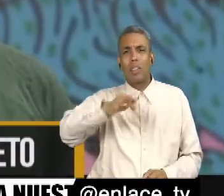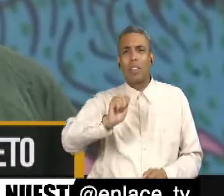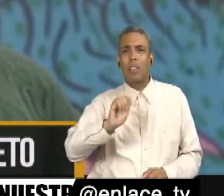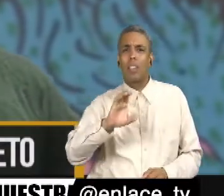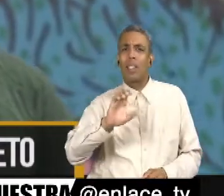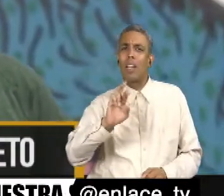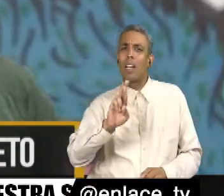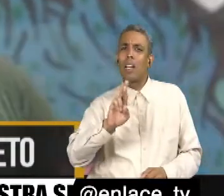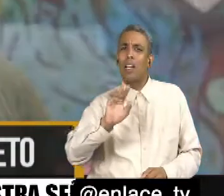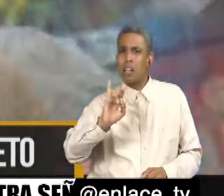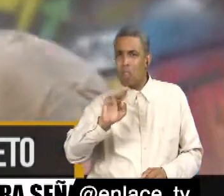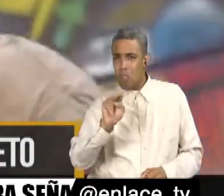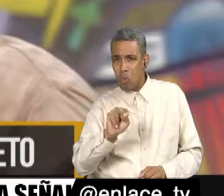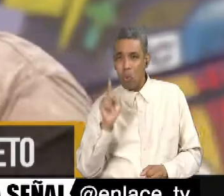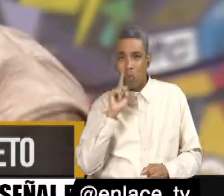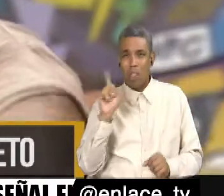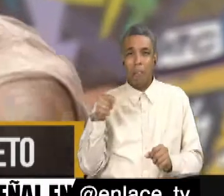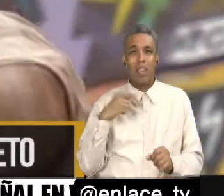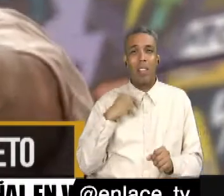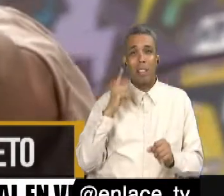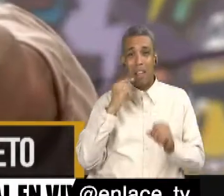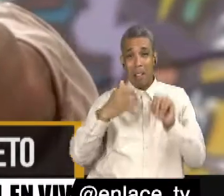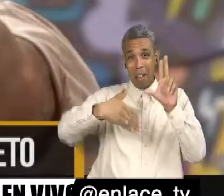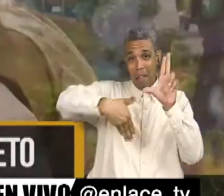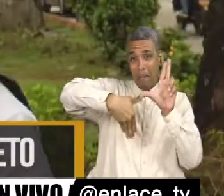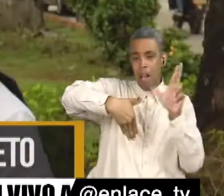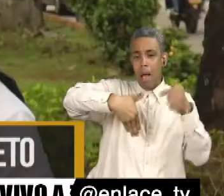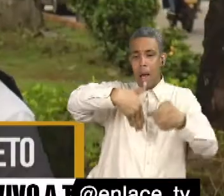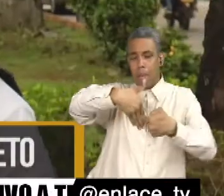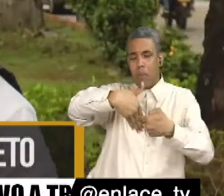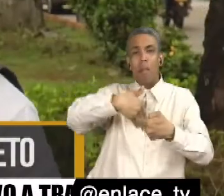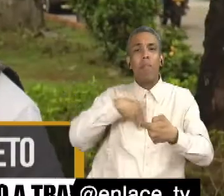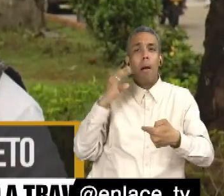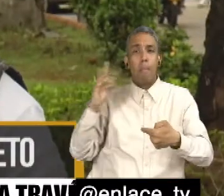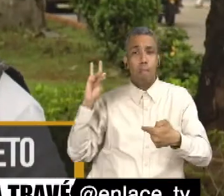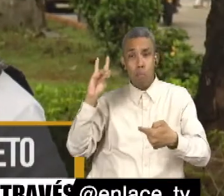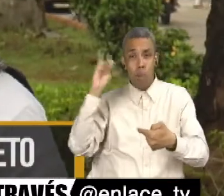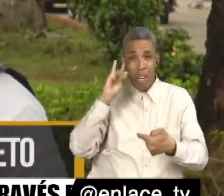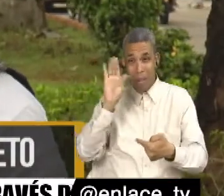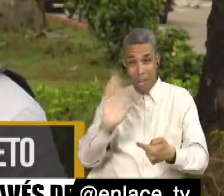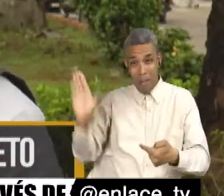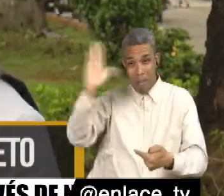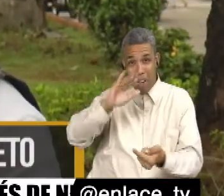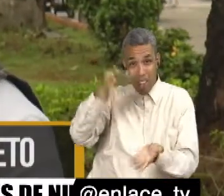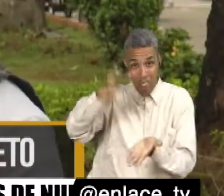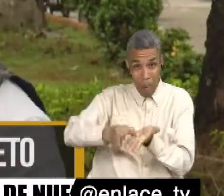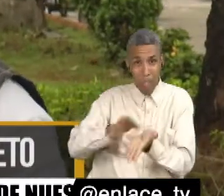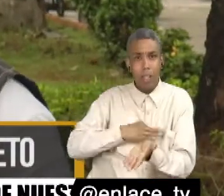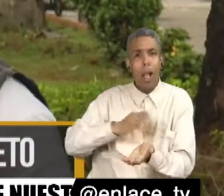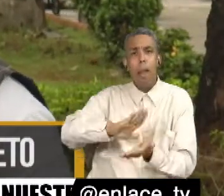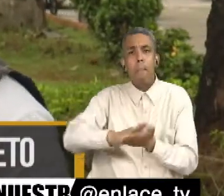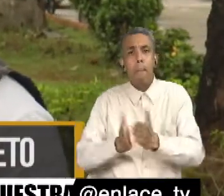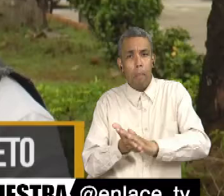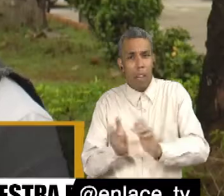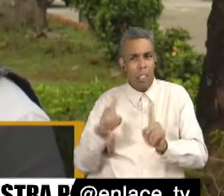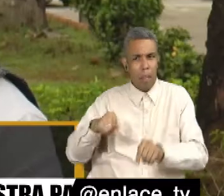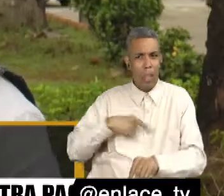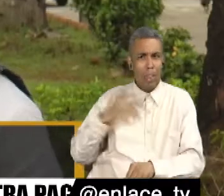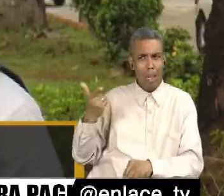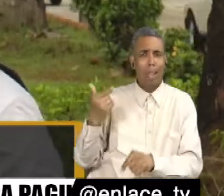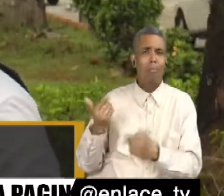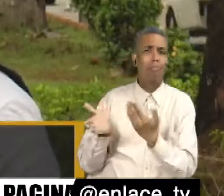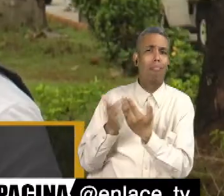en Bolivia, que son el eje fuerte de nosotros, donde estamos ahorita más centrados por también el recibimiento que nos han